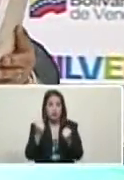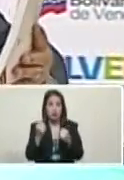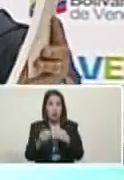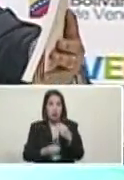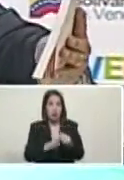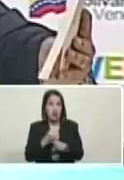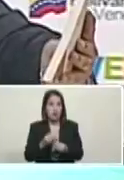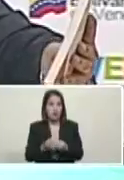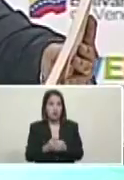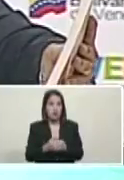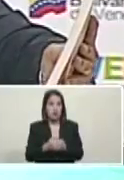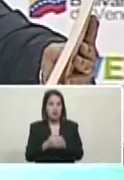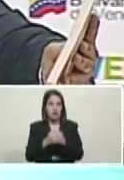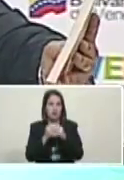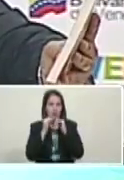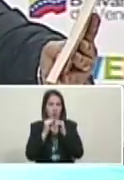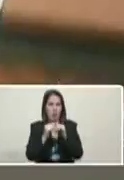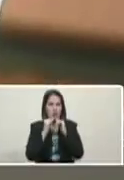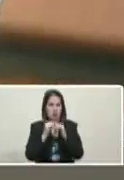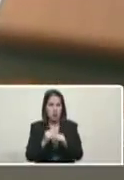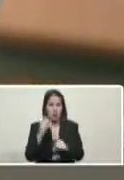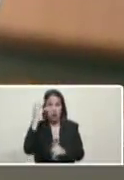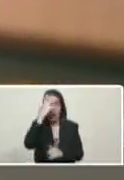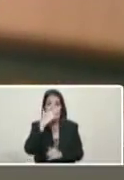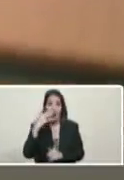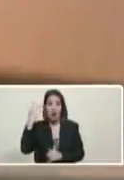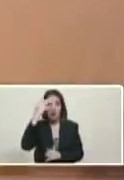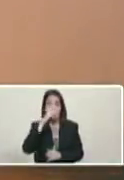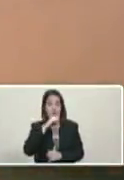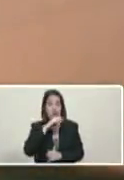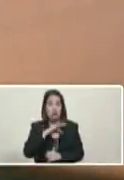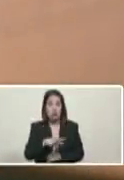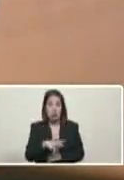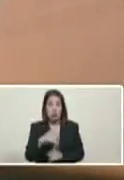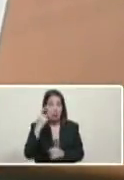Reinaldo Bolívar, África, la historia no contada.